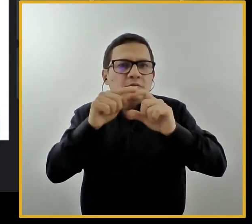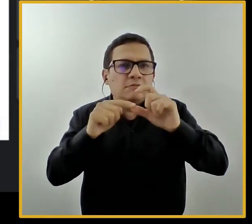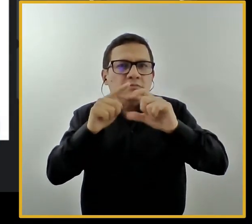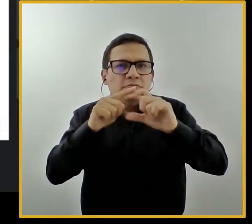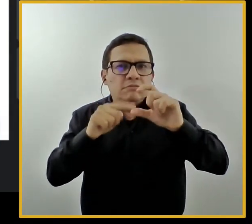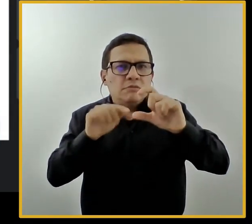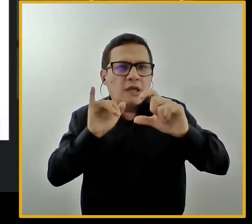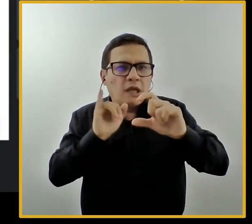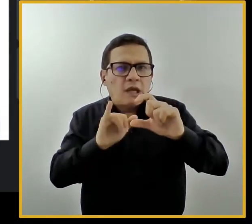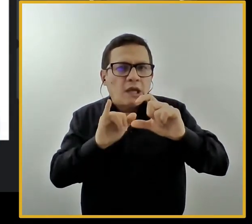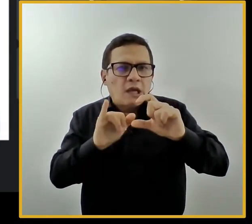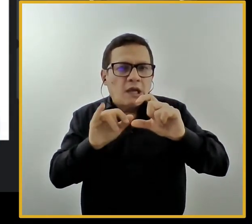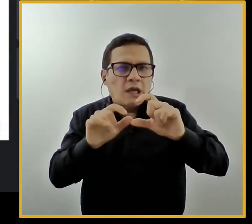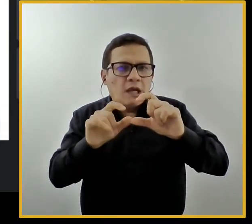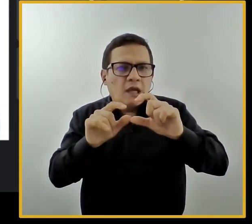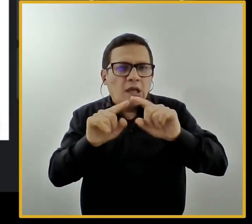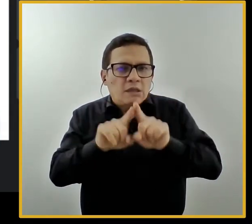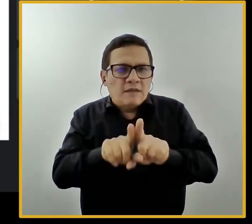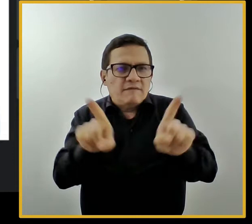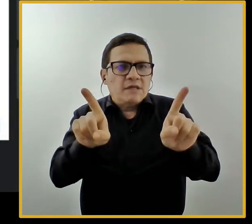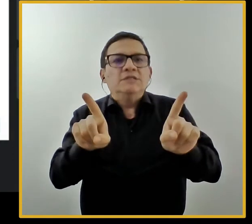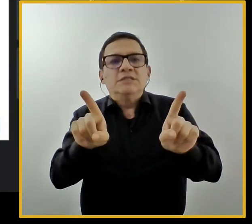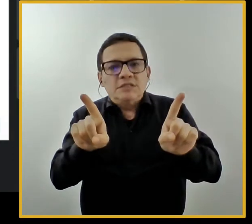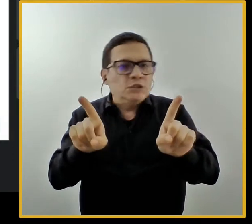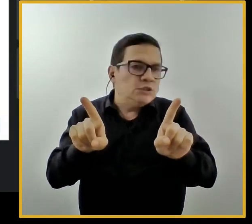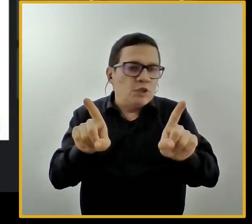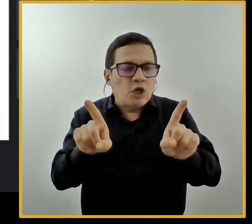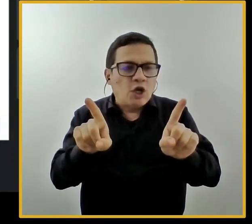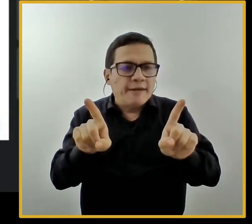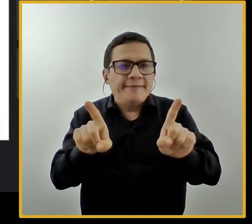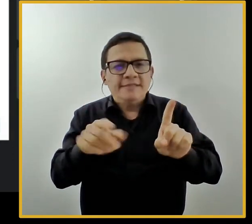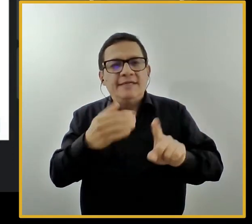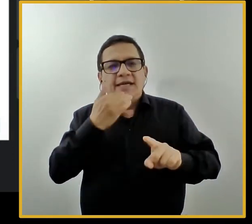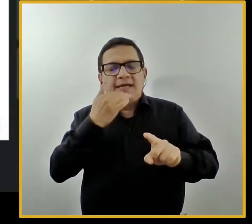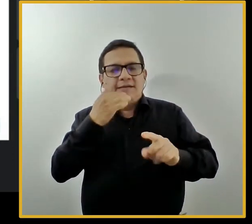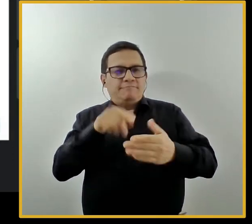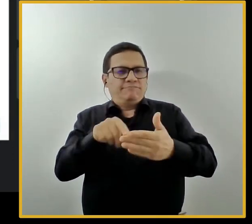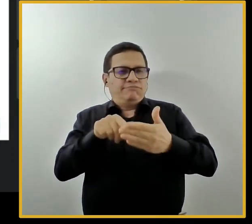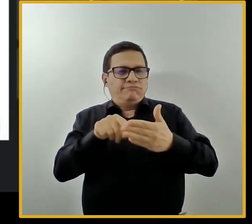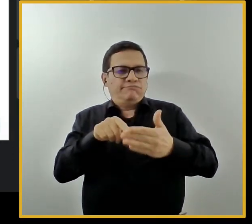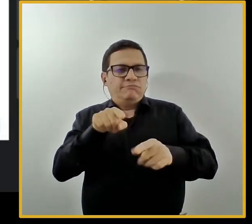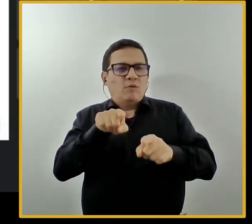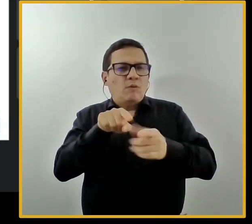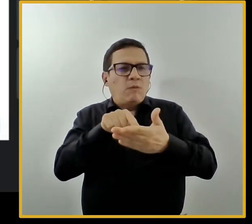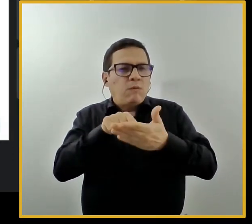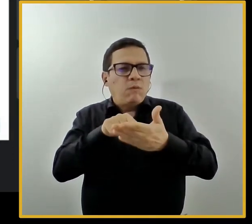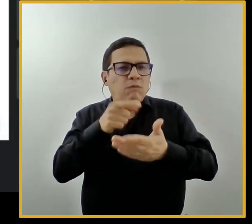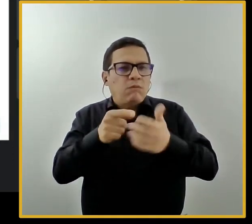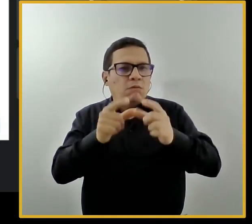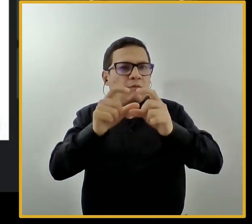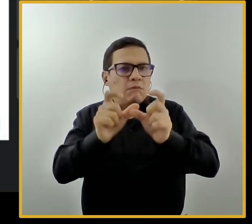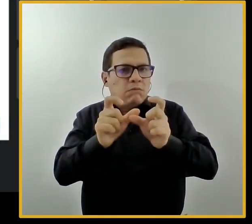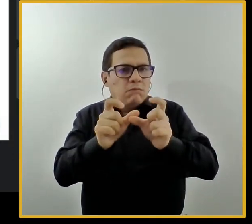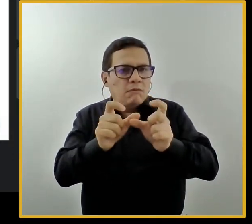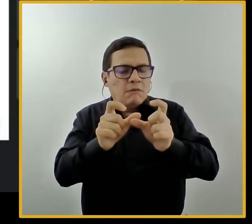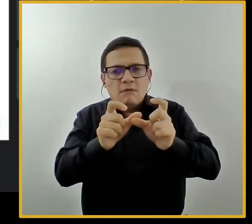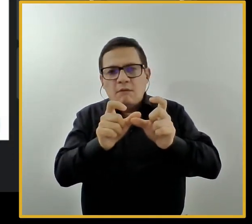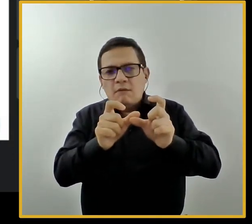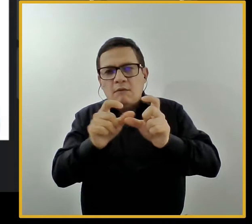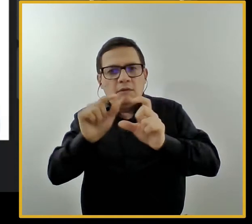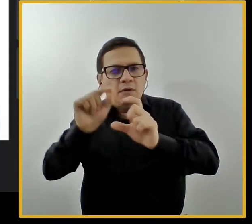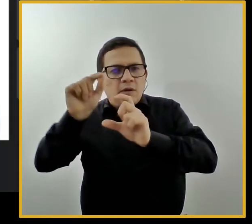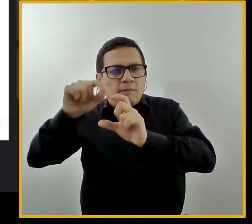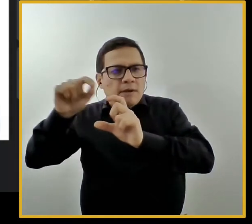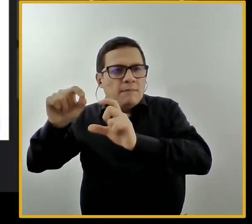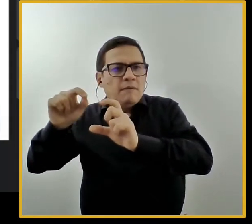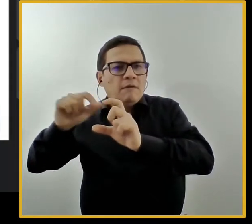verificar si esa ecuación es diferencial o no. Habíamos dicho que allí, pues esa pues tiene una función, tiene sus derivadas, ¿cierto? Tiene